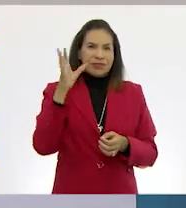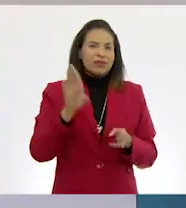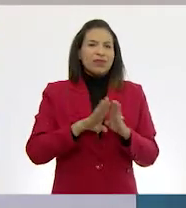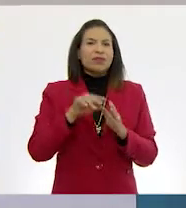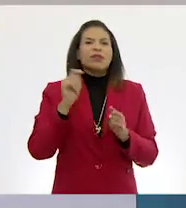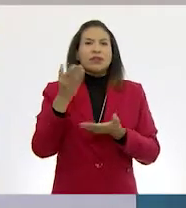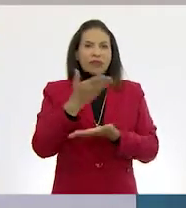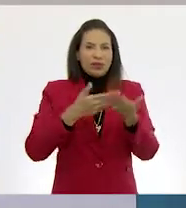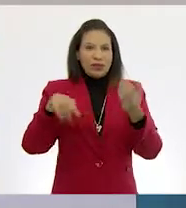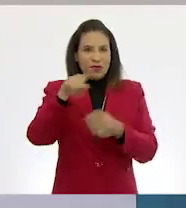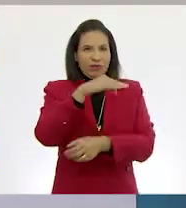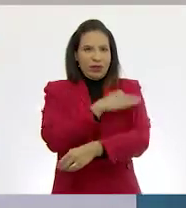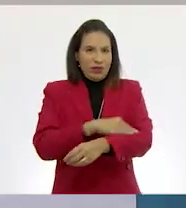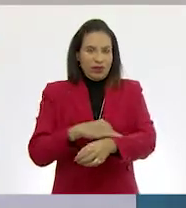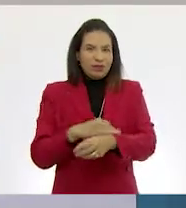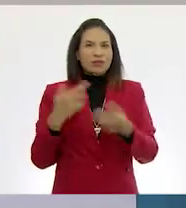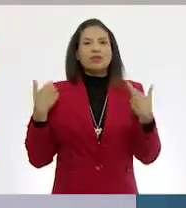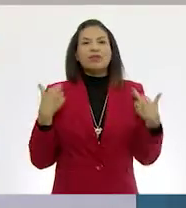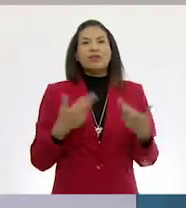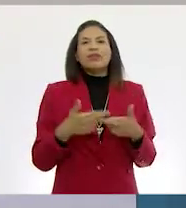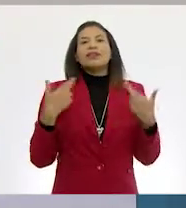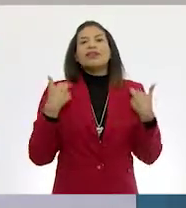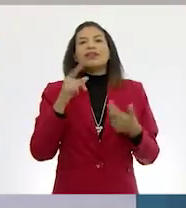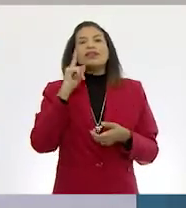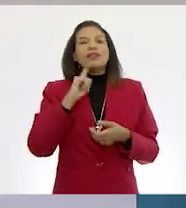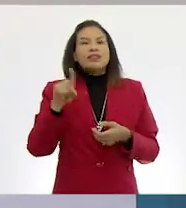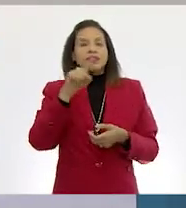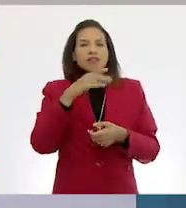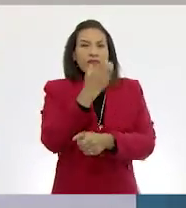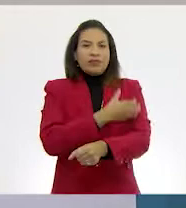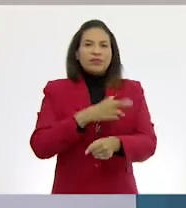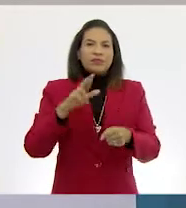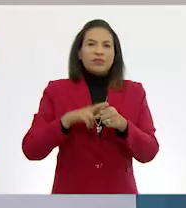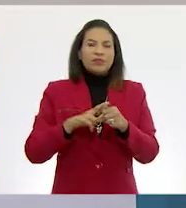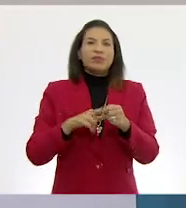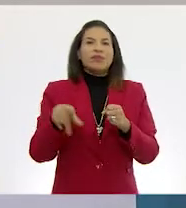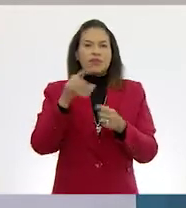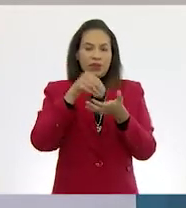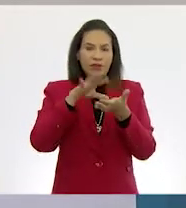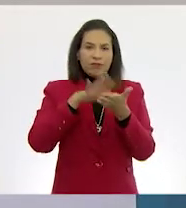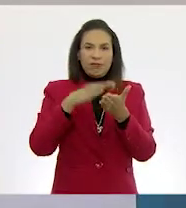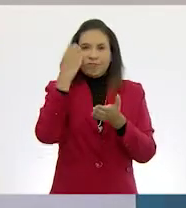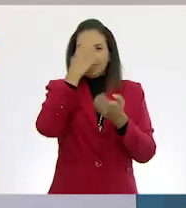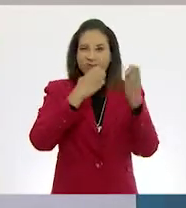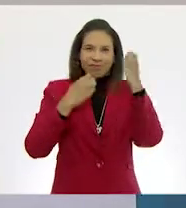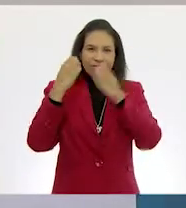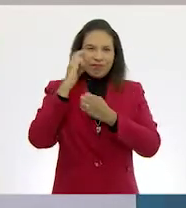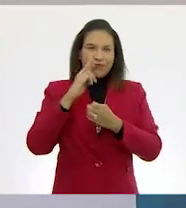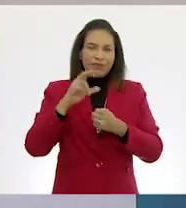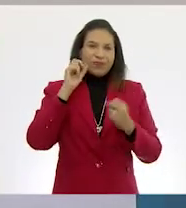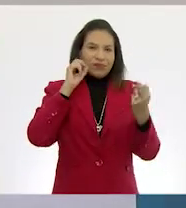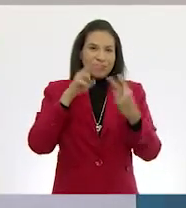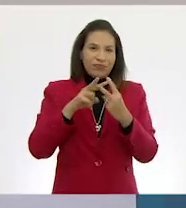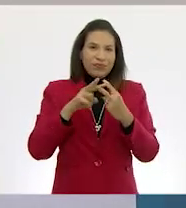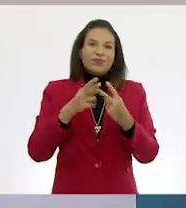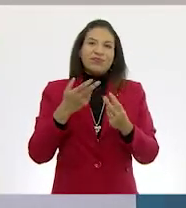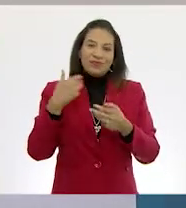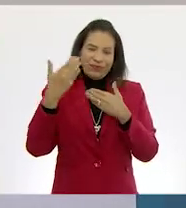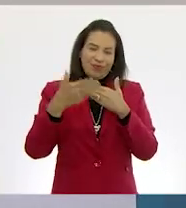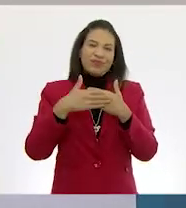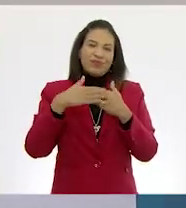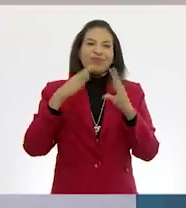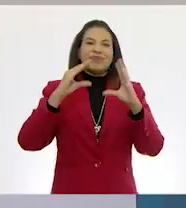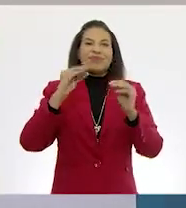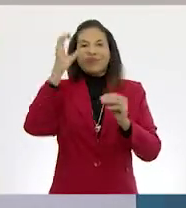compartir con su familia maestro maestro y compañeros sus registros de observación nos vemos en la siguiente